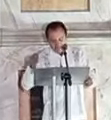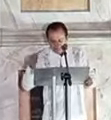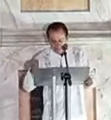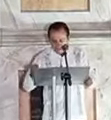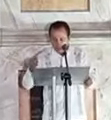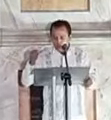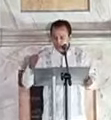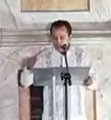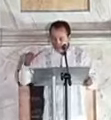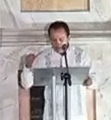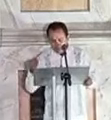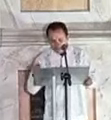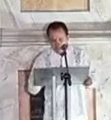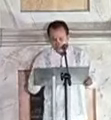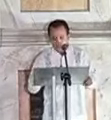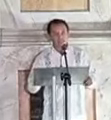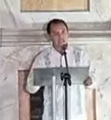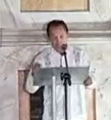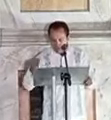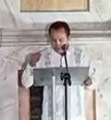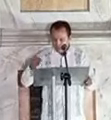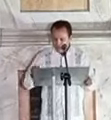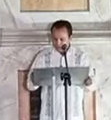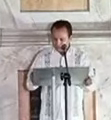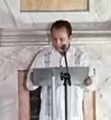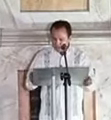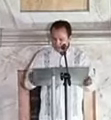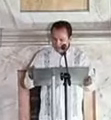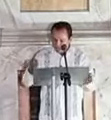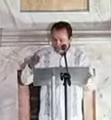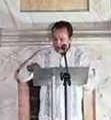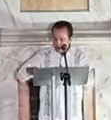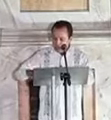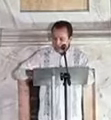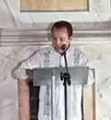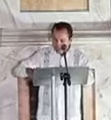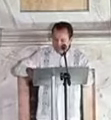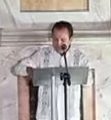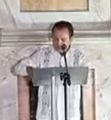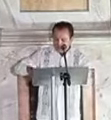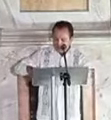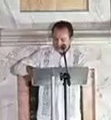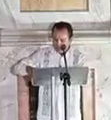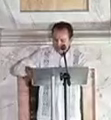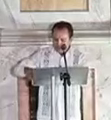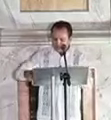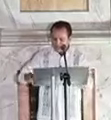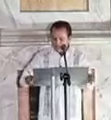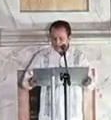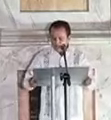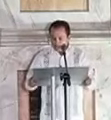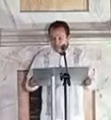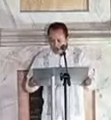la transformación de nuestro Estado y de nuestro país. Me refiero a la amiga de todas y todos